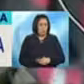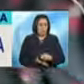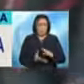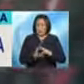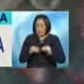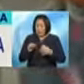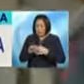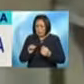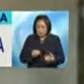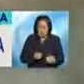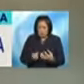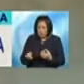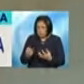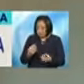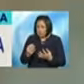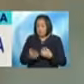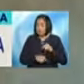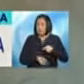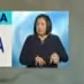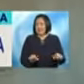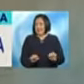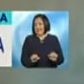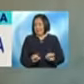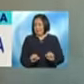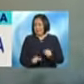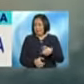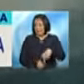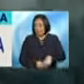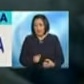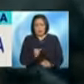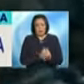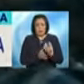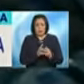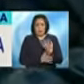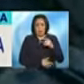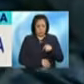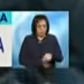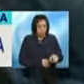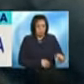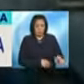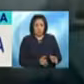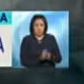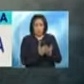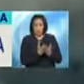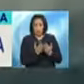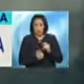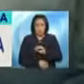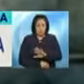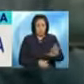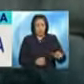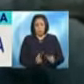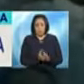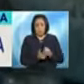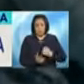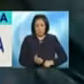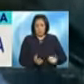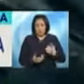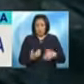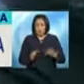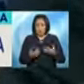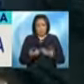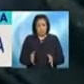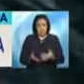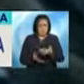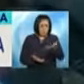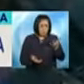historias, además, a raíz pues de este sismo ocurrido aquí en Arequipa. Estos son los cuadernos son de sus hijos que ya se han